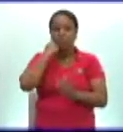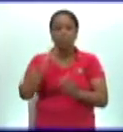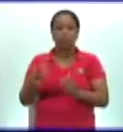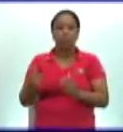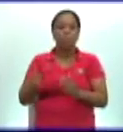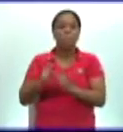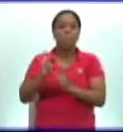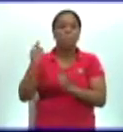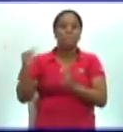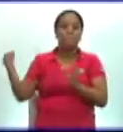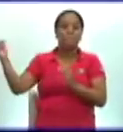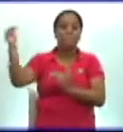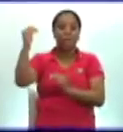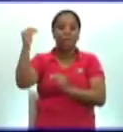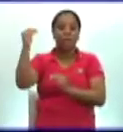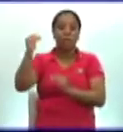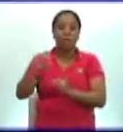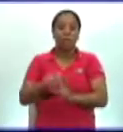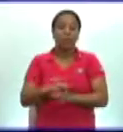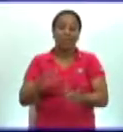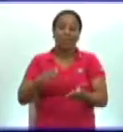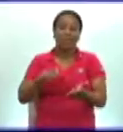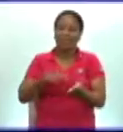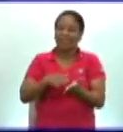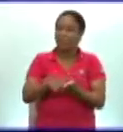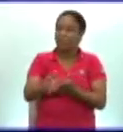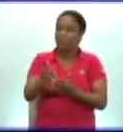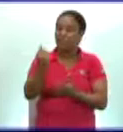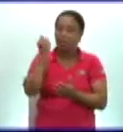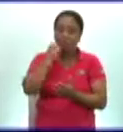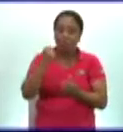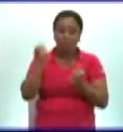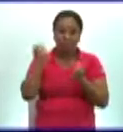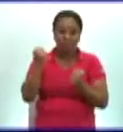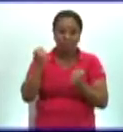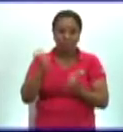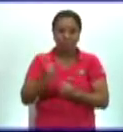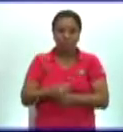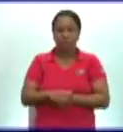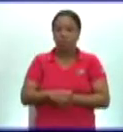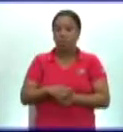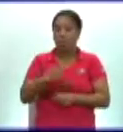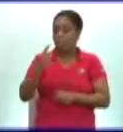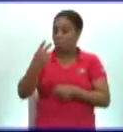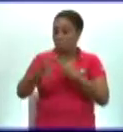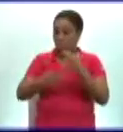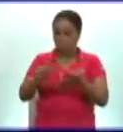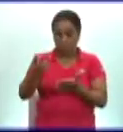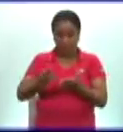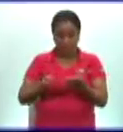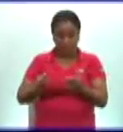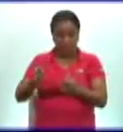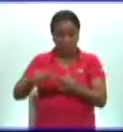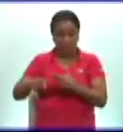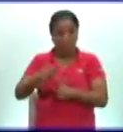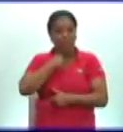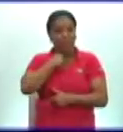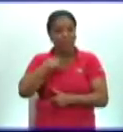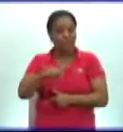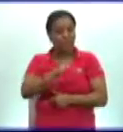ya que la fricción es mucho mayor también, ¿verdad? No hagan el esquema porque es otro ejemplo que